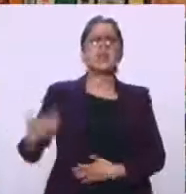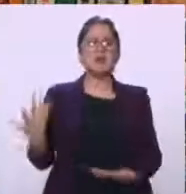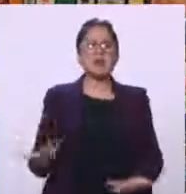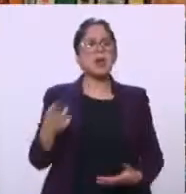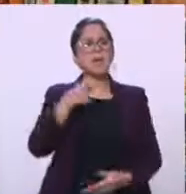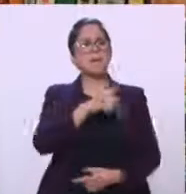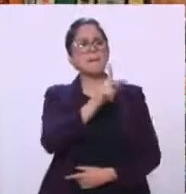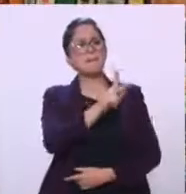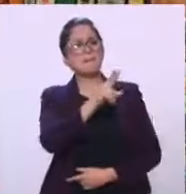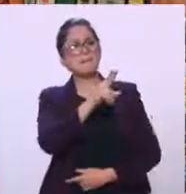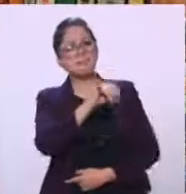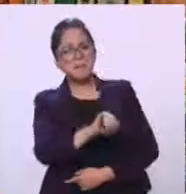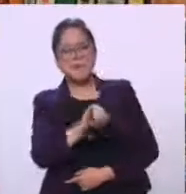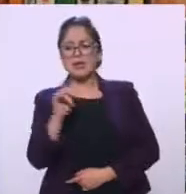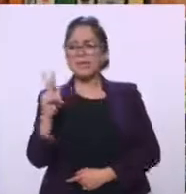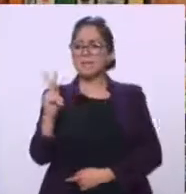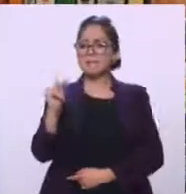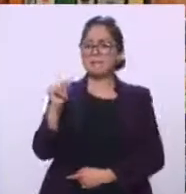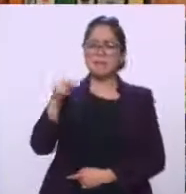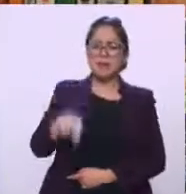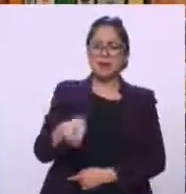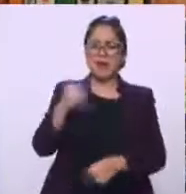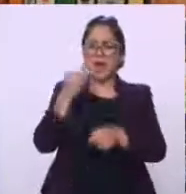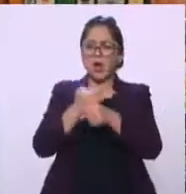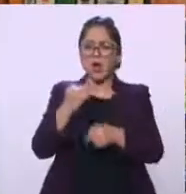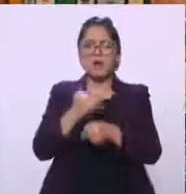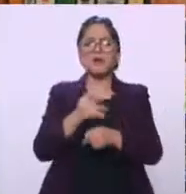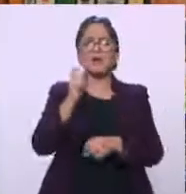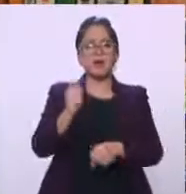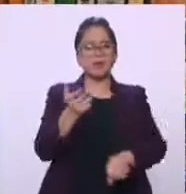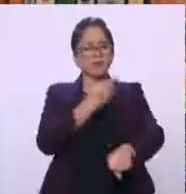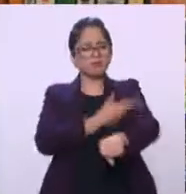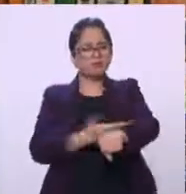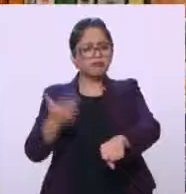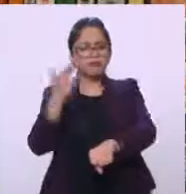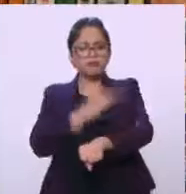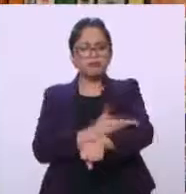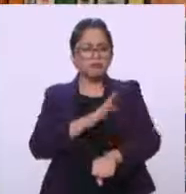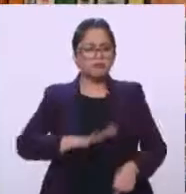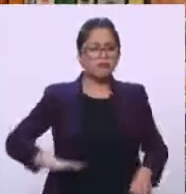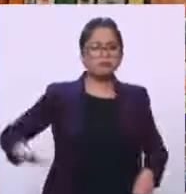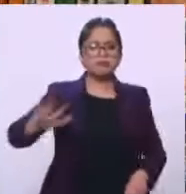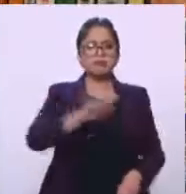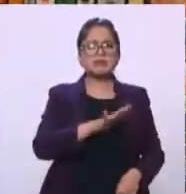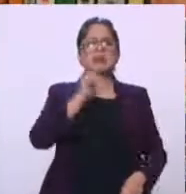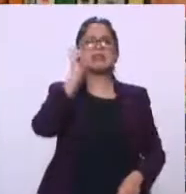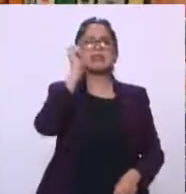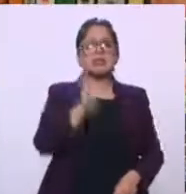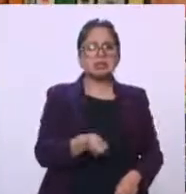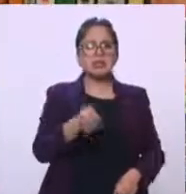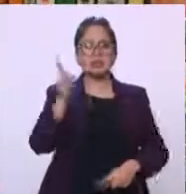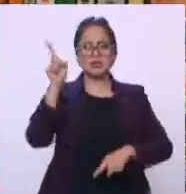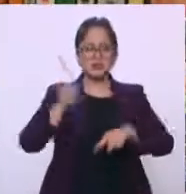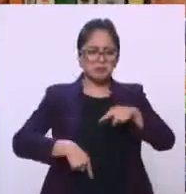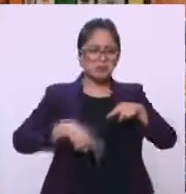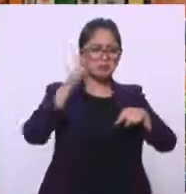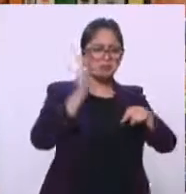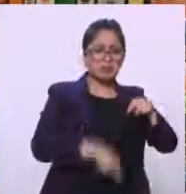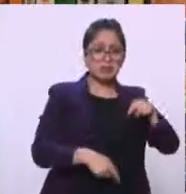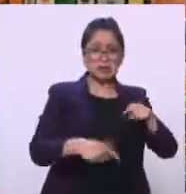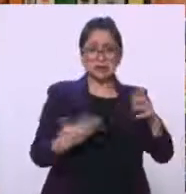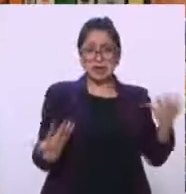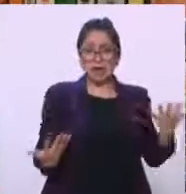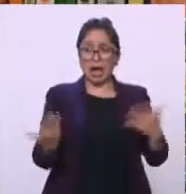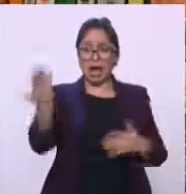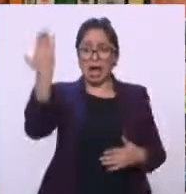lo único que ahora estoy viendo son reacciones mediáticas, pero en realidad lo que estamos viendo es este desmantelamiento que no se hubiese dado, y